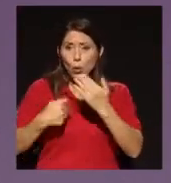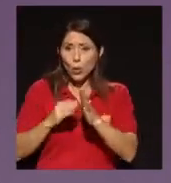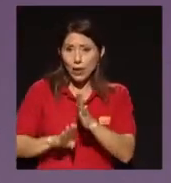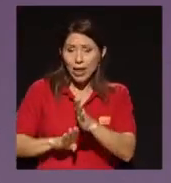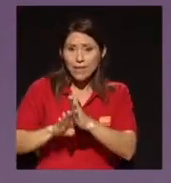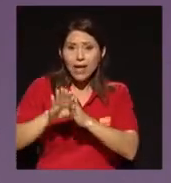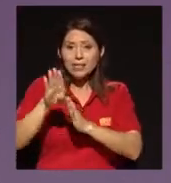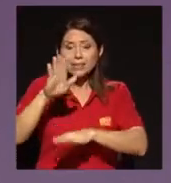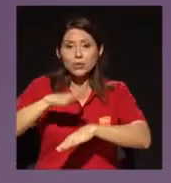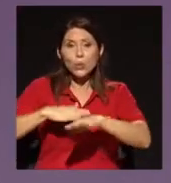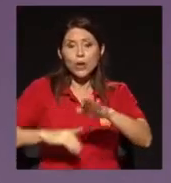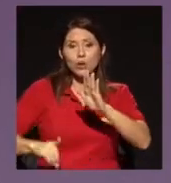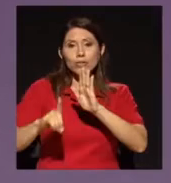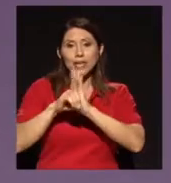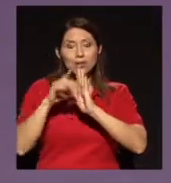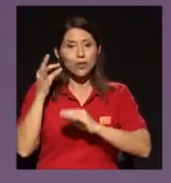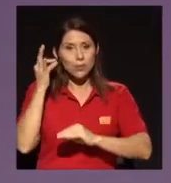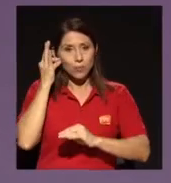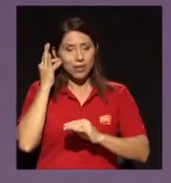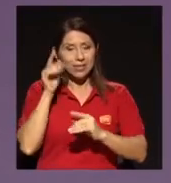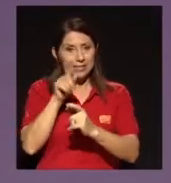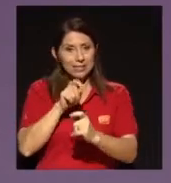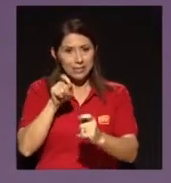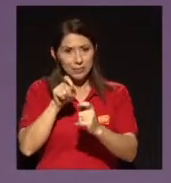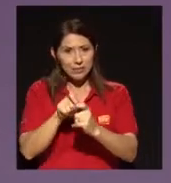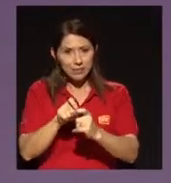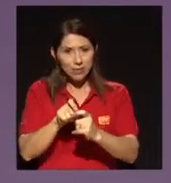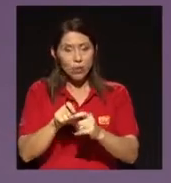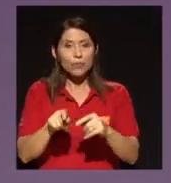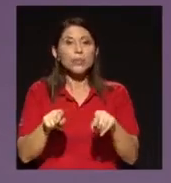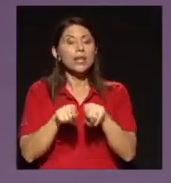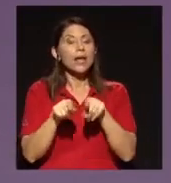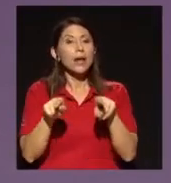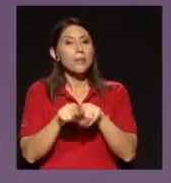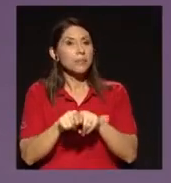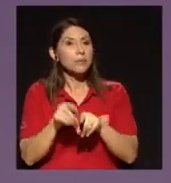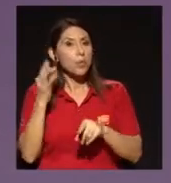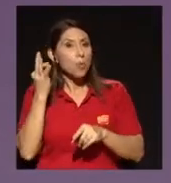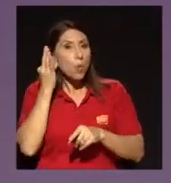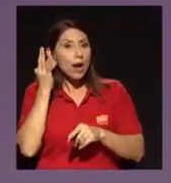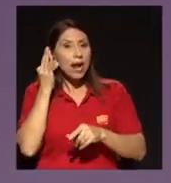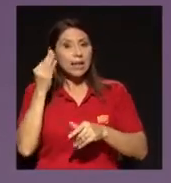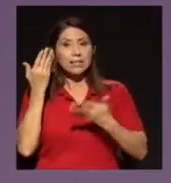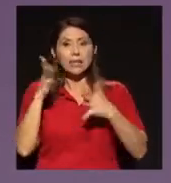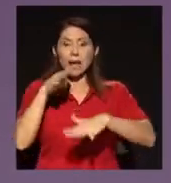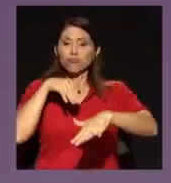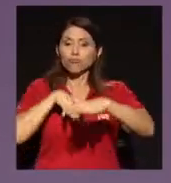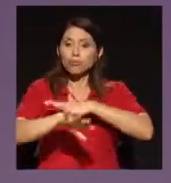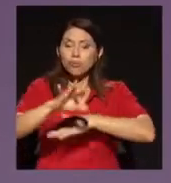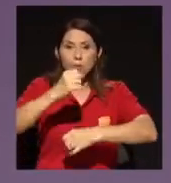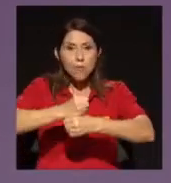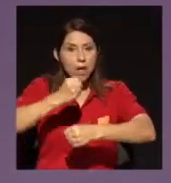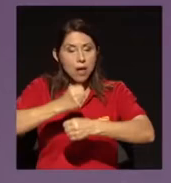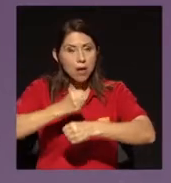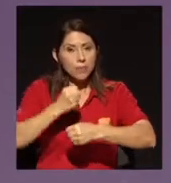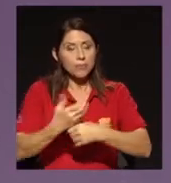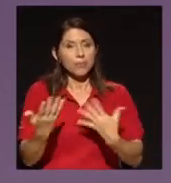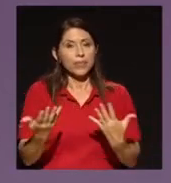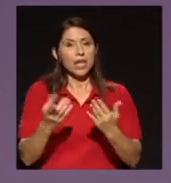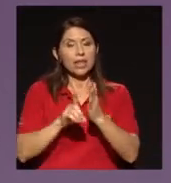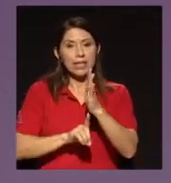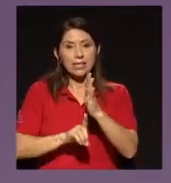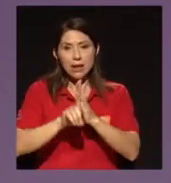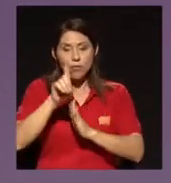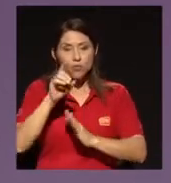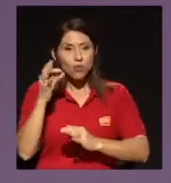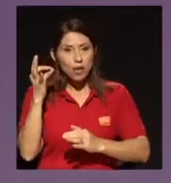los derechos de las mujeres en específico, lo que es el ingreso de las mujeres al mercado laboral, lo que es el desarrollo de